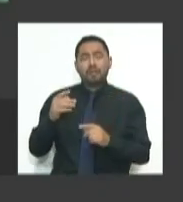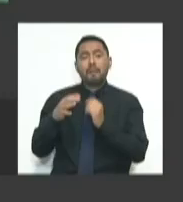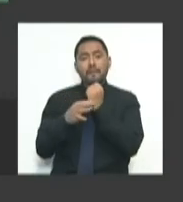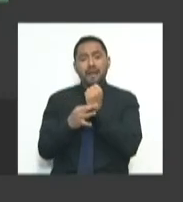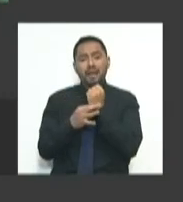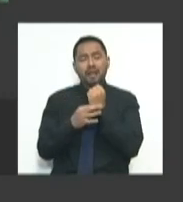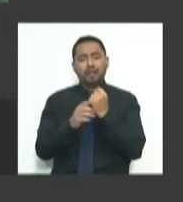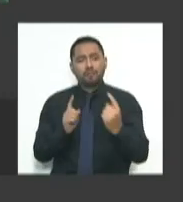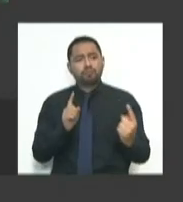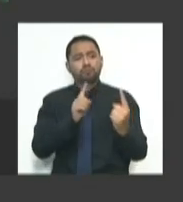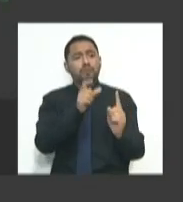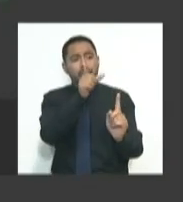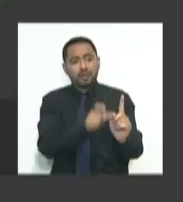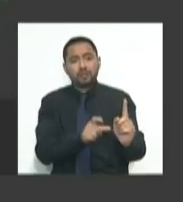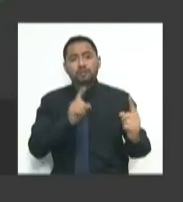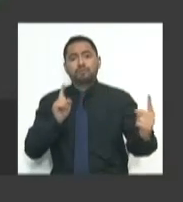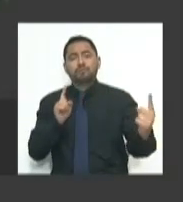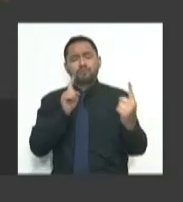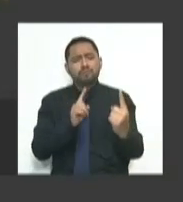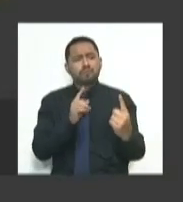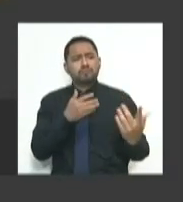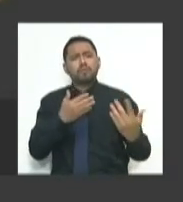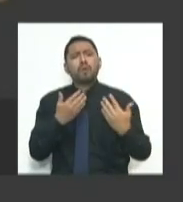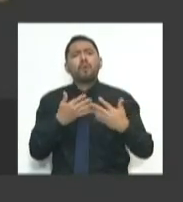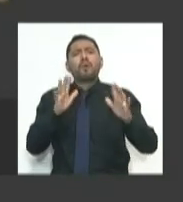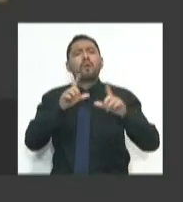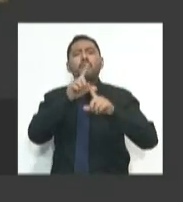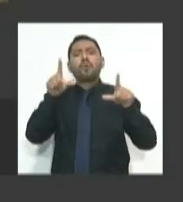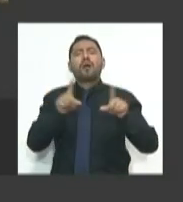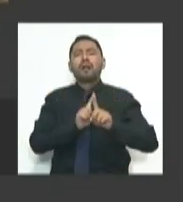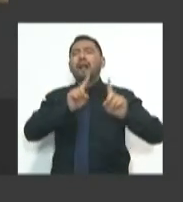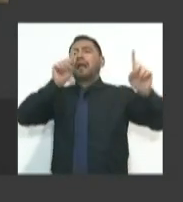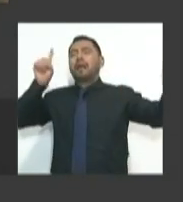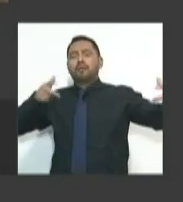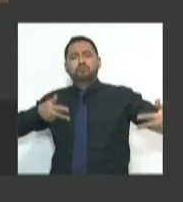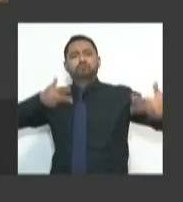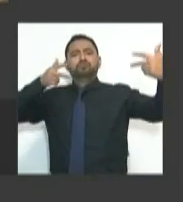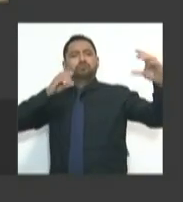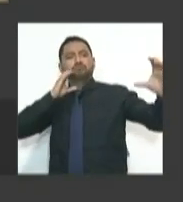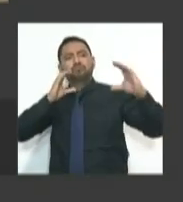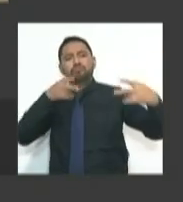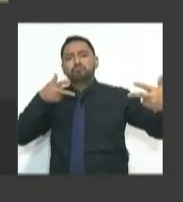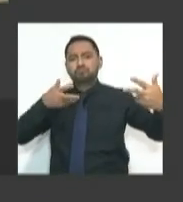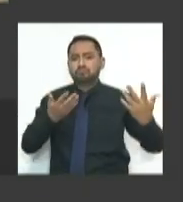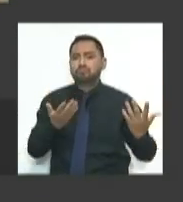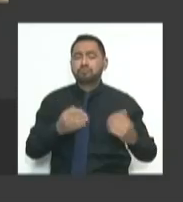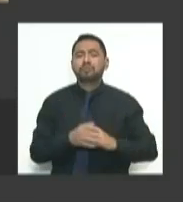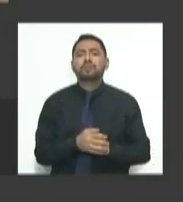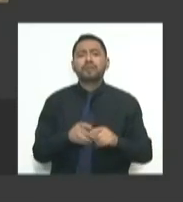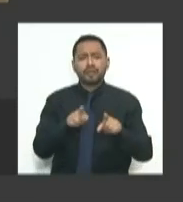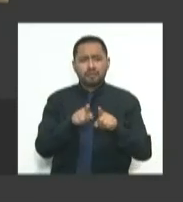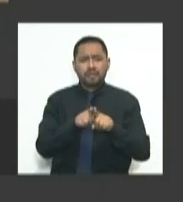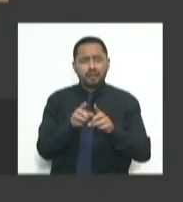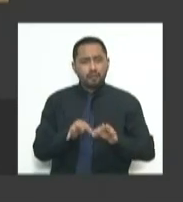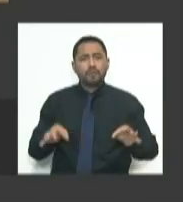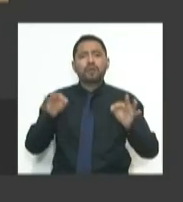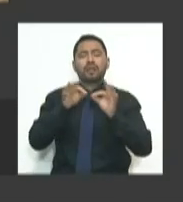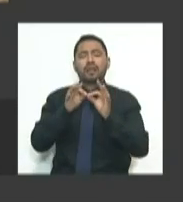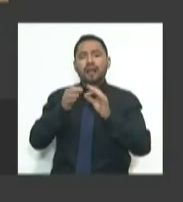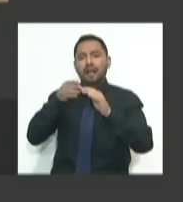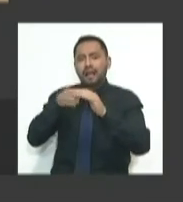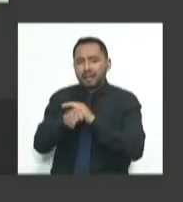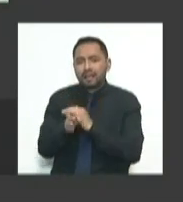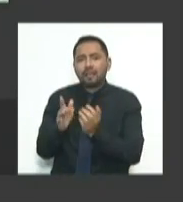y creo que la promesa que ha hecho keiko ayer y que va a ratificar en el evento de hoy de nombrar a un equipo de